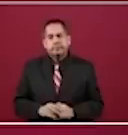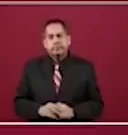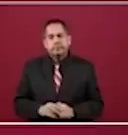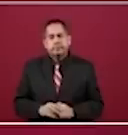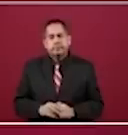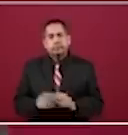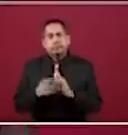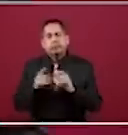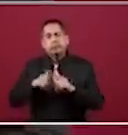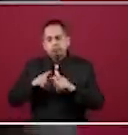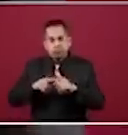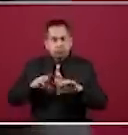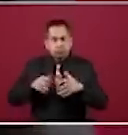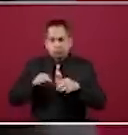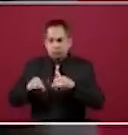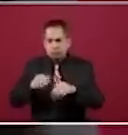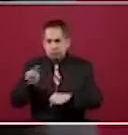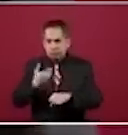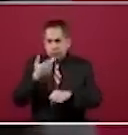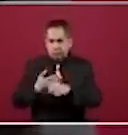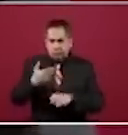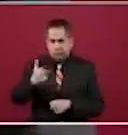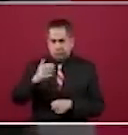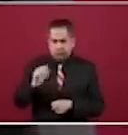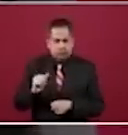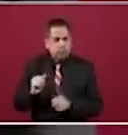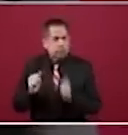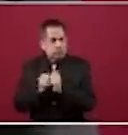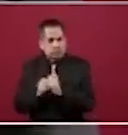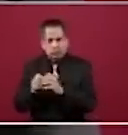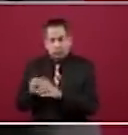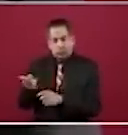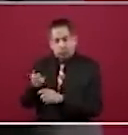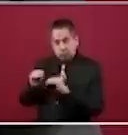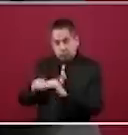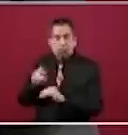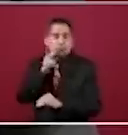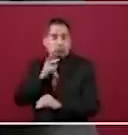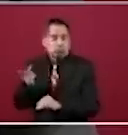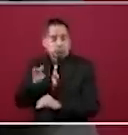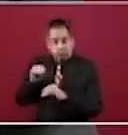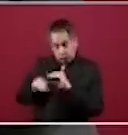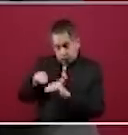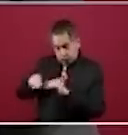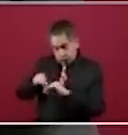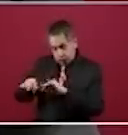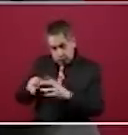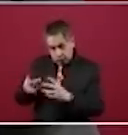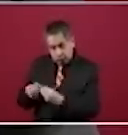Lo está trabajando la Secretaría de Hacienda con Pemex.